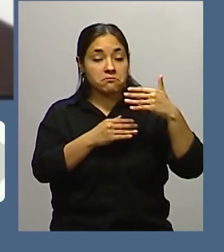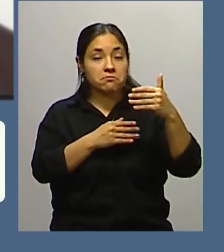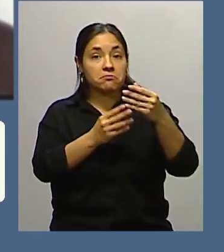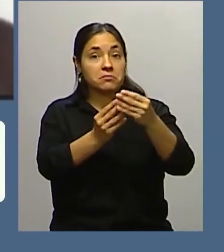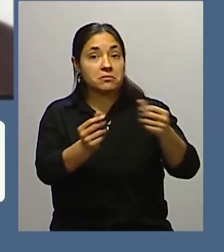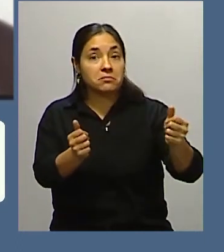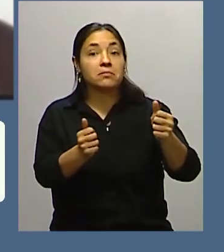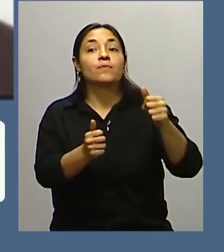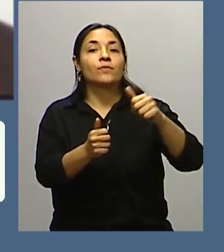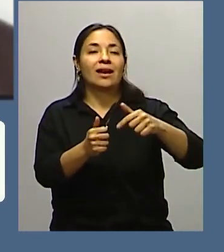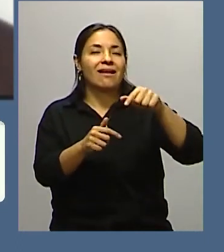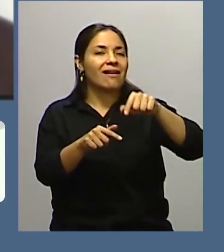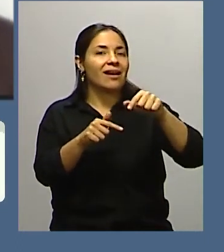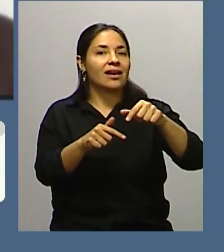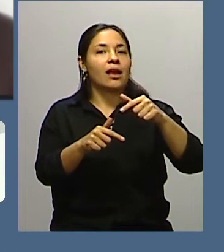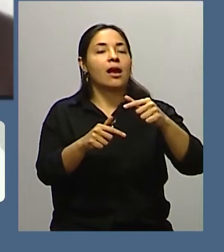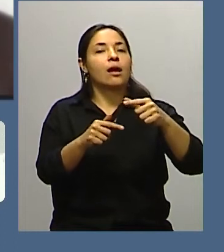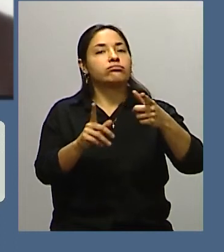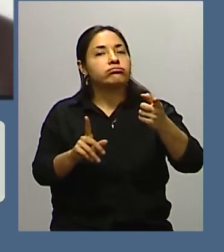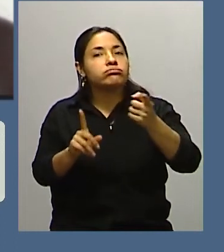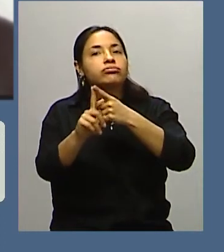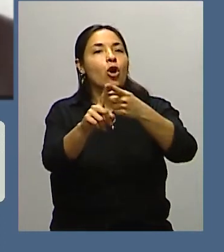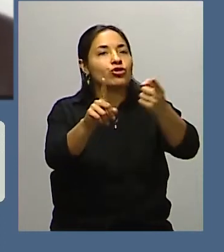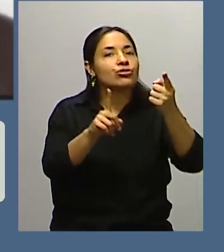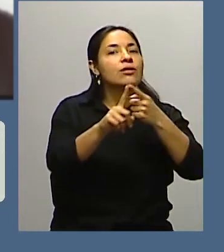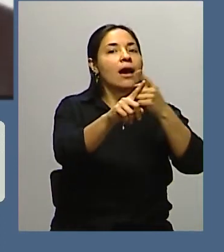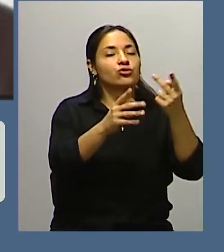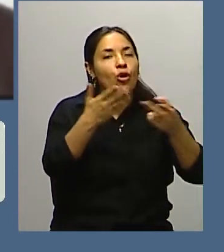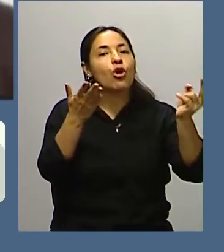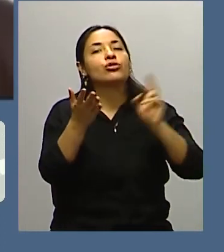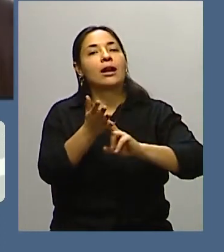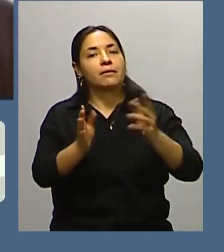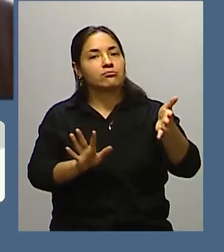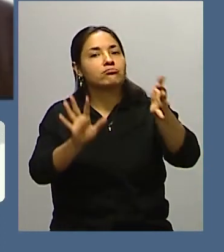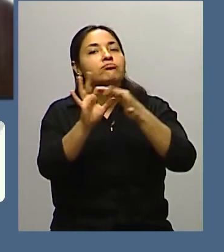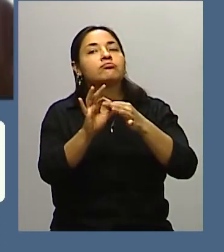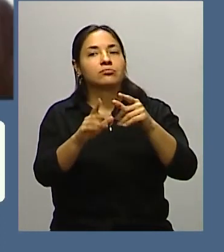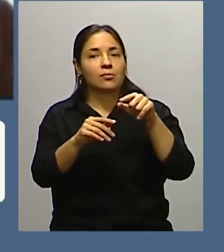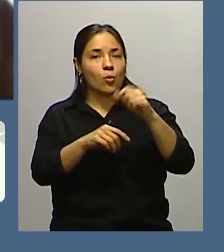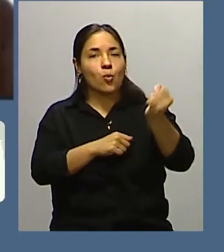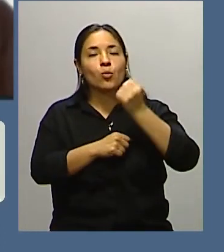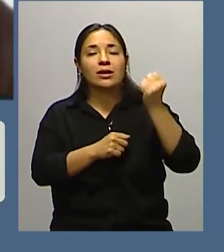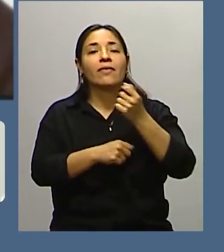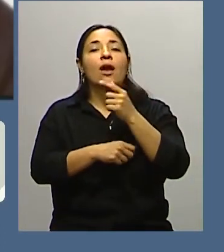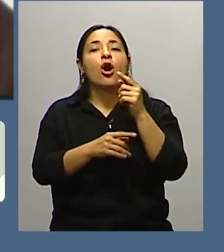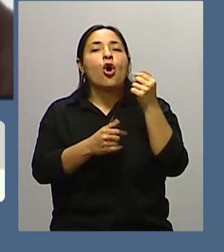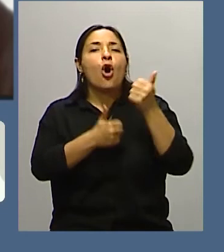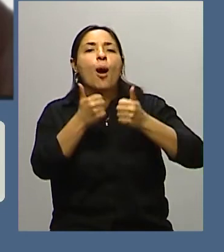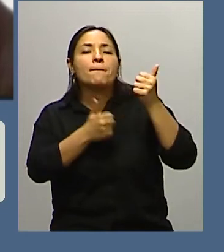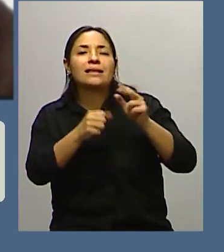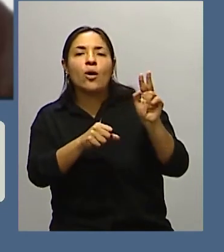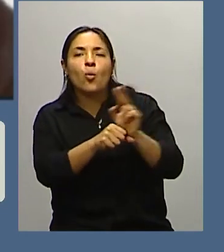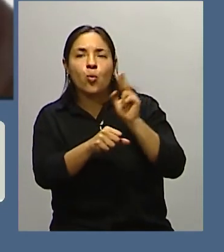por reconstituir ciertos lazos y preservando esta cuestión de competencia y que la